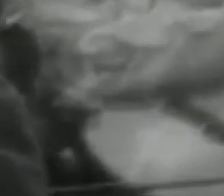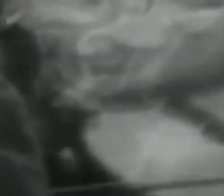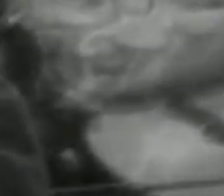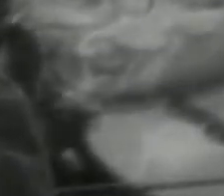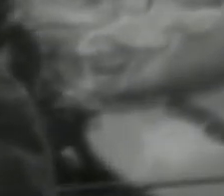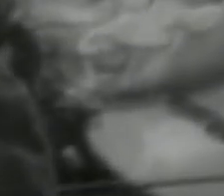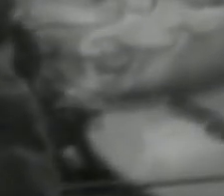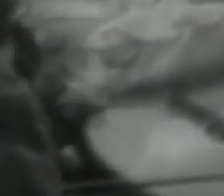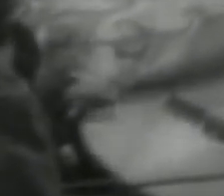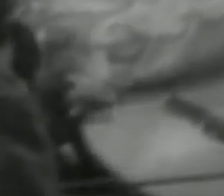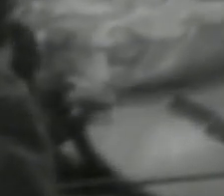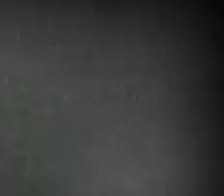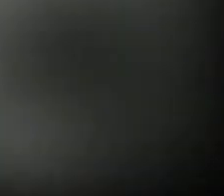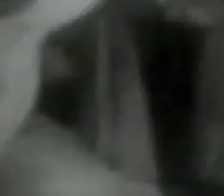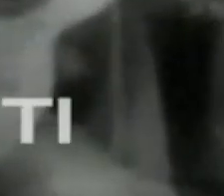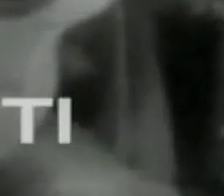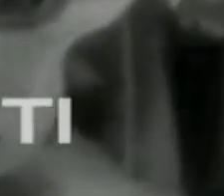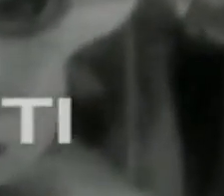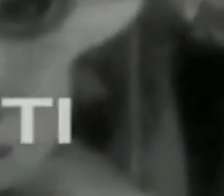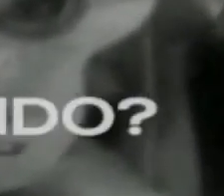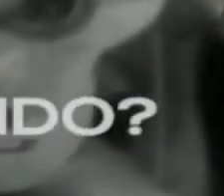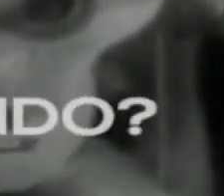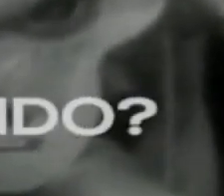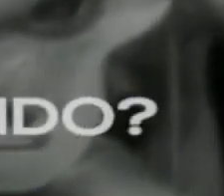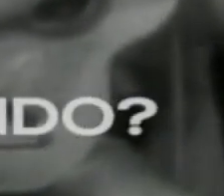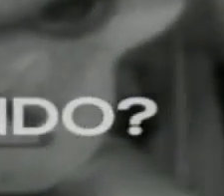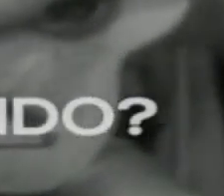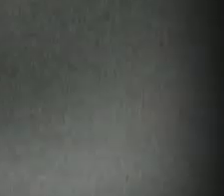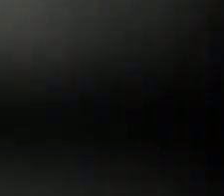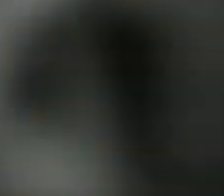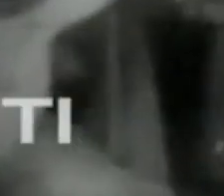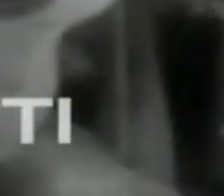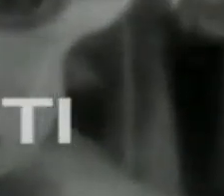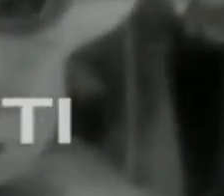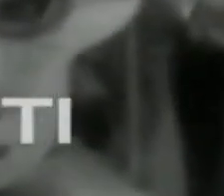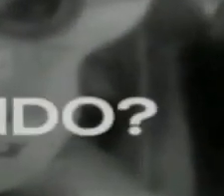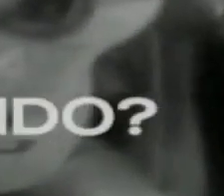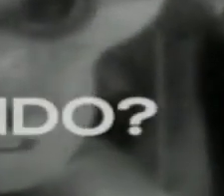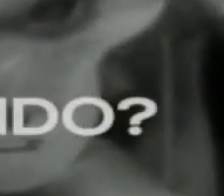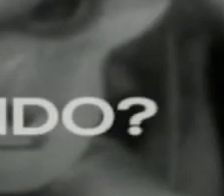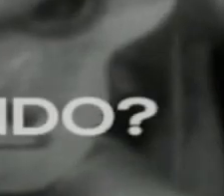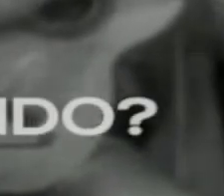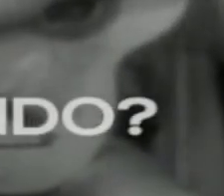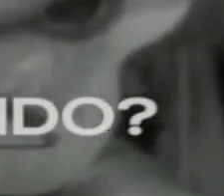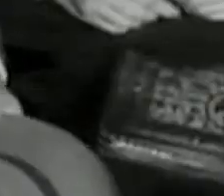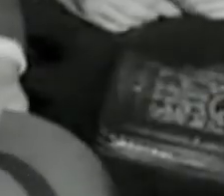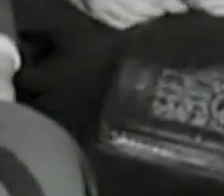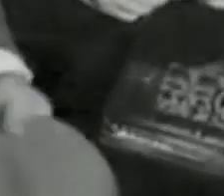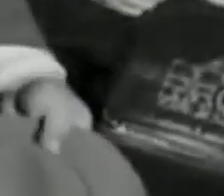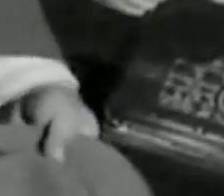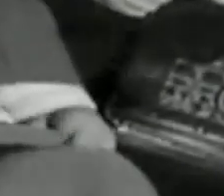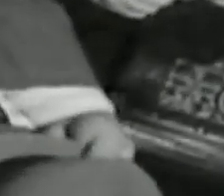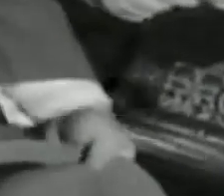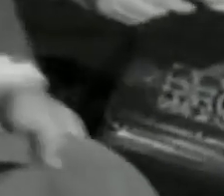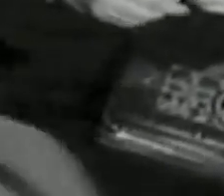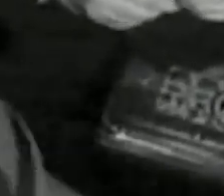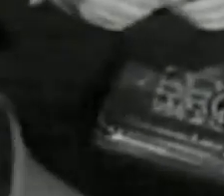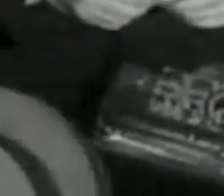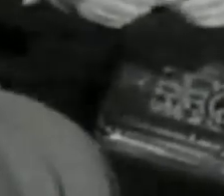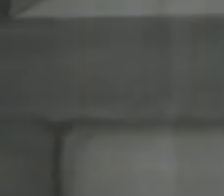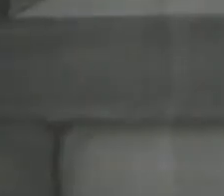recuerda. Nunca esperé de ti lo que estoy esperando. Nunca esperé de ti lo que estoy esperando.